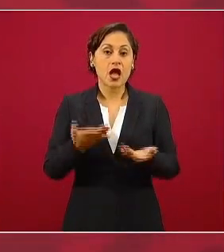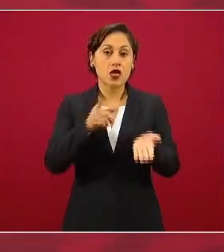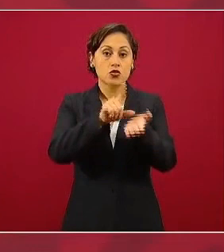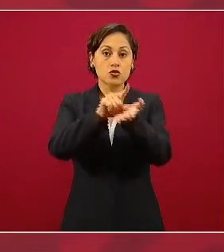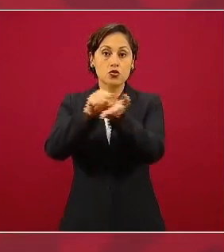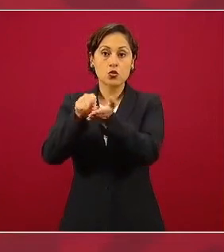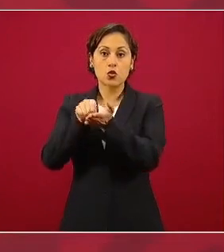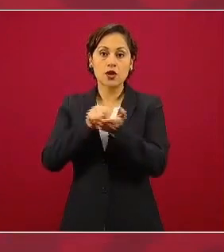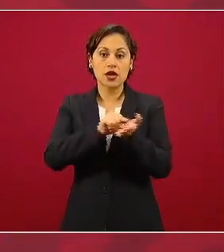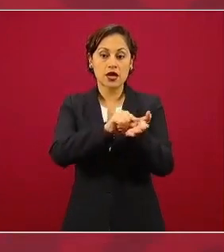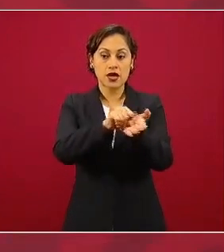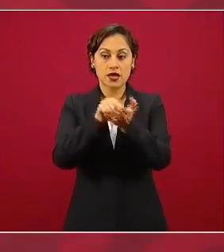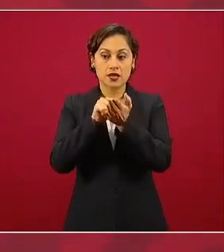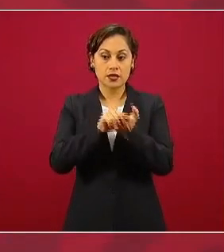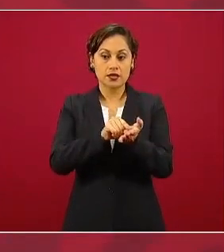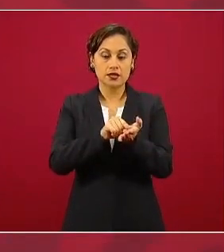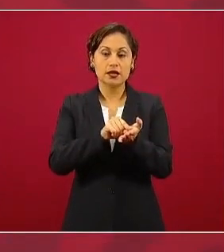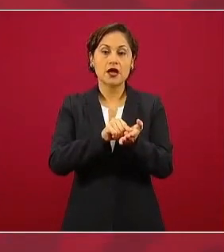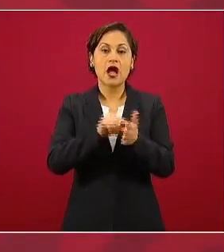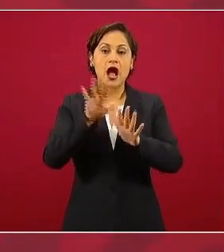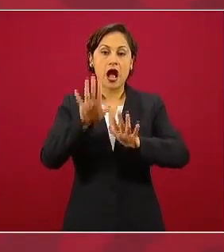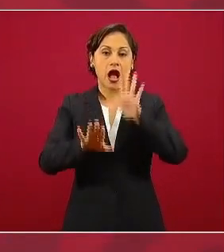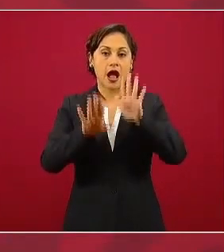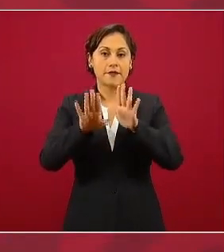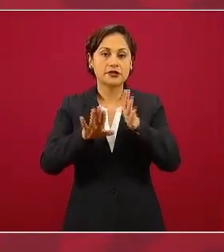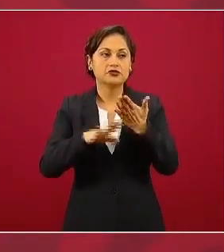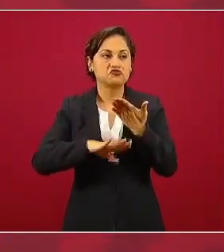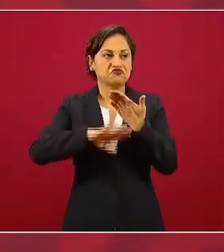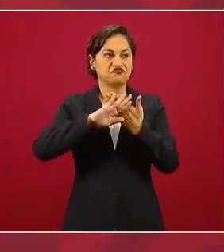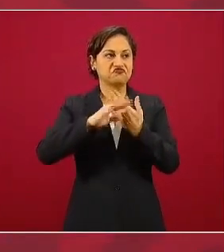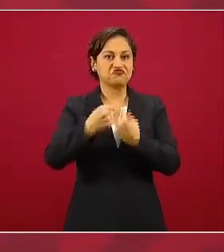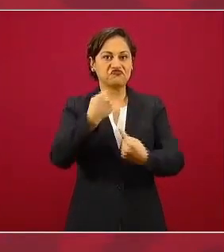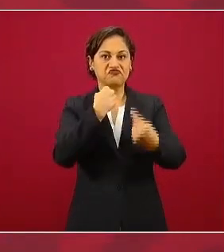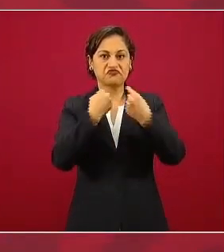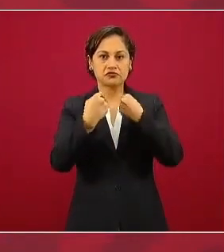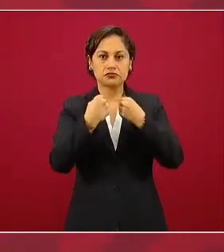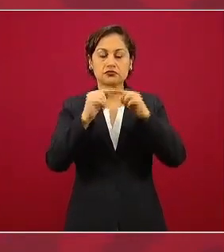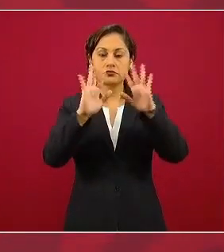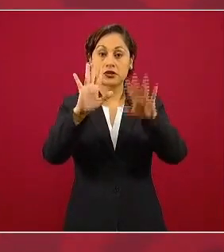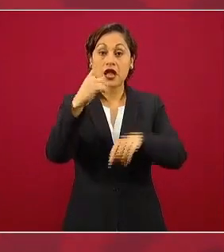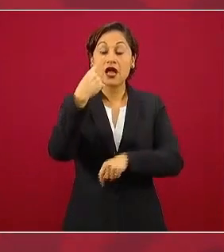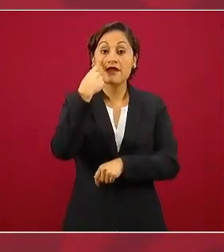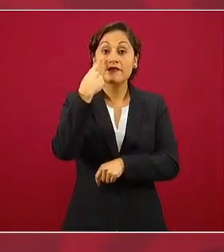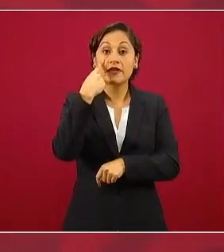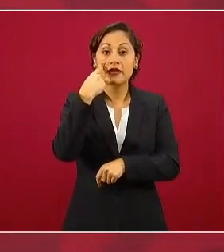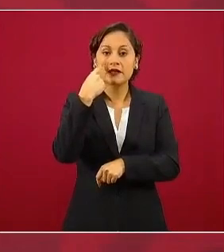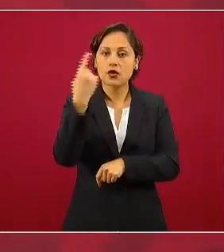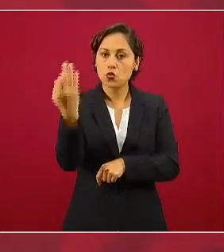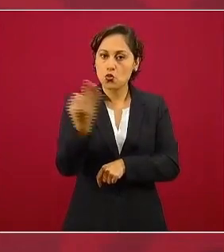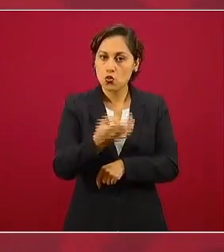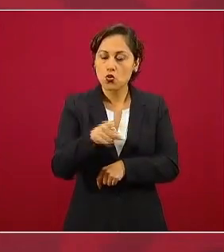que de repente en contra y eso, está demostrado, más que en Face,